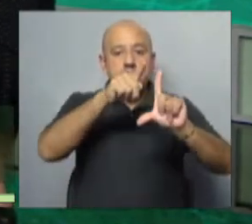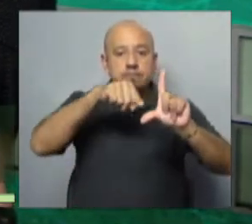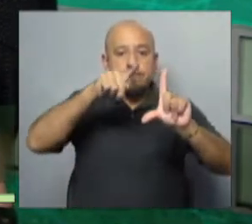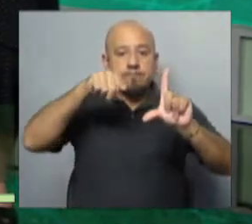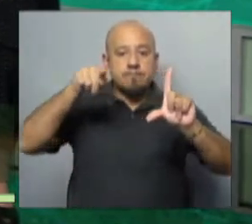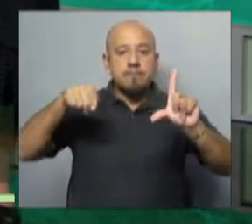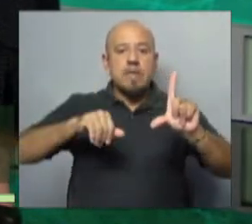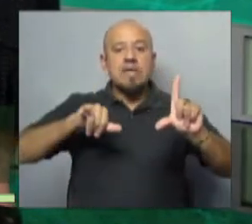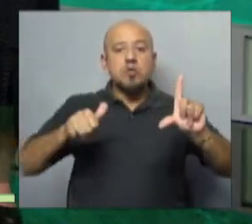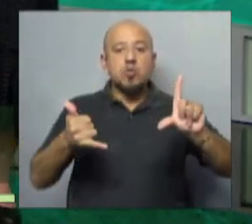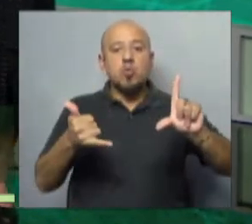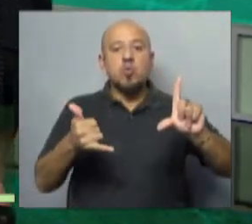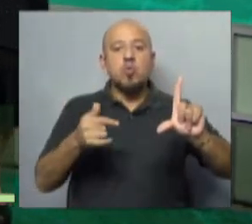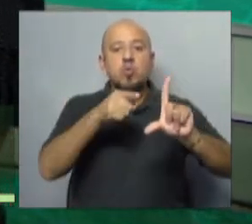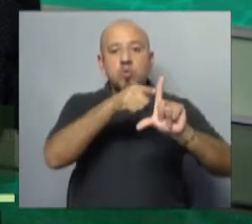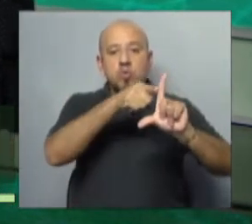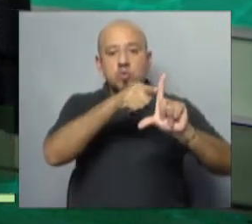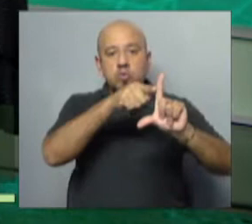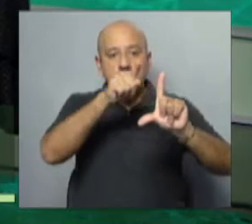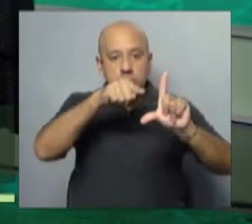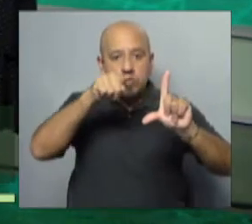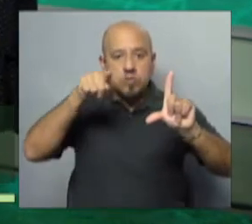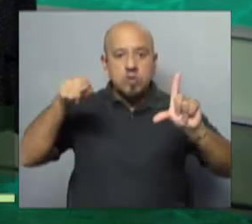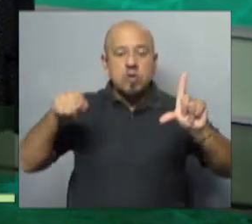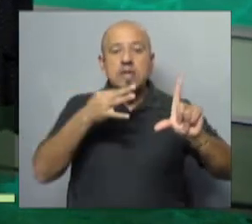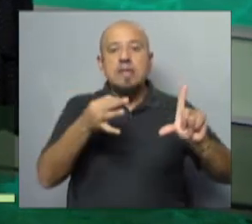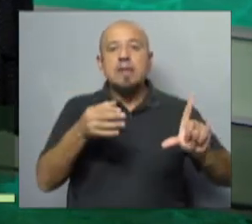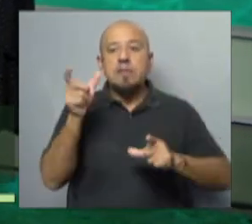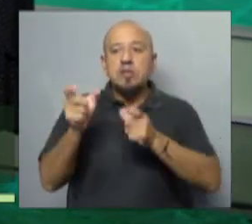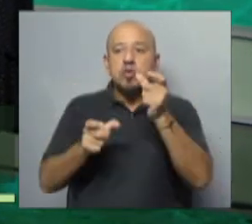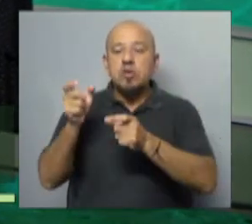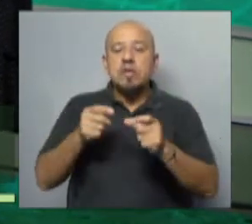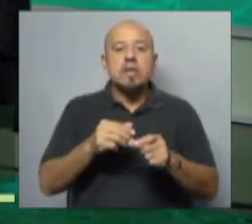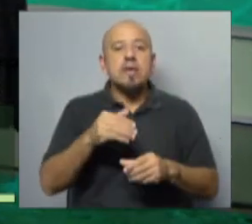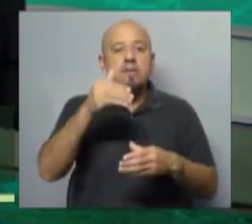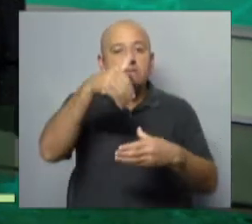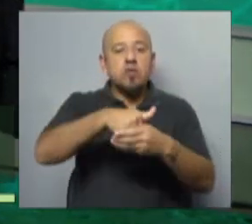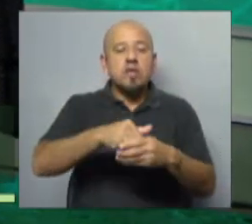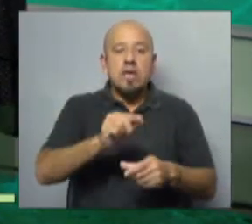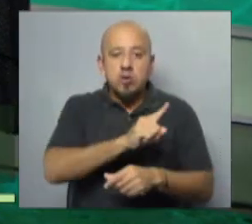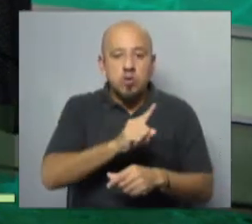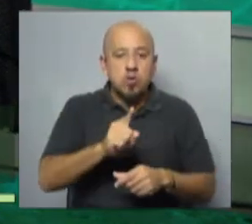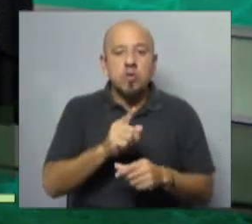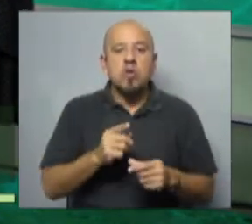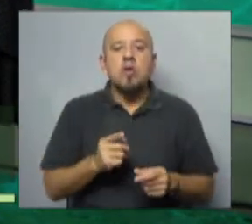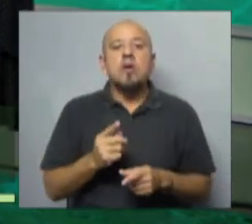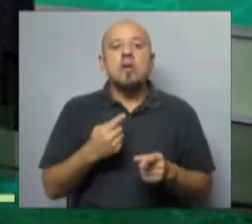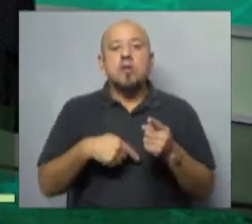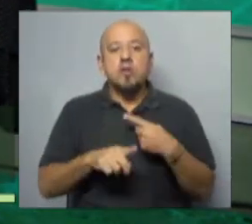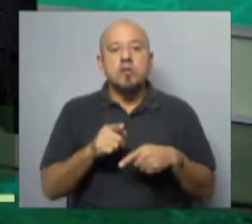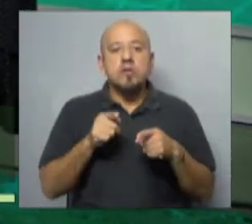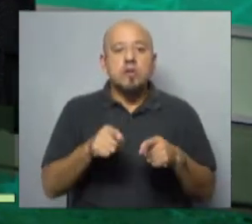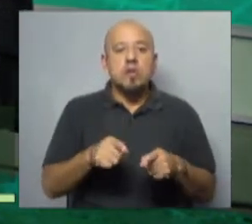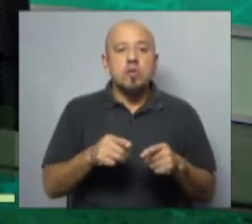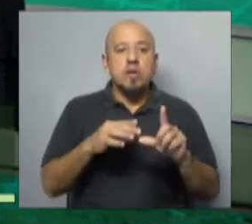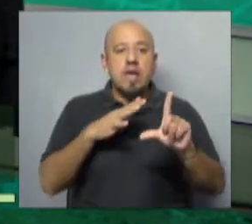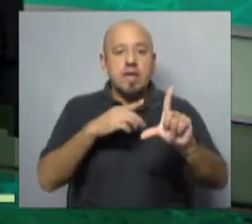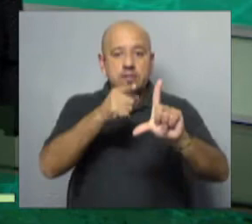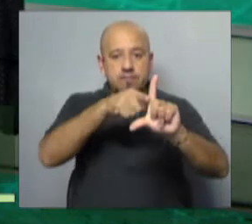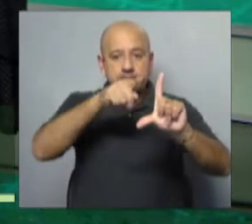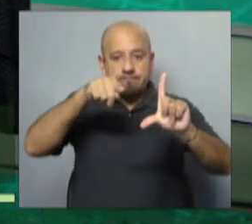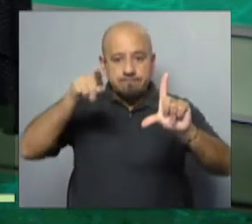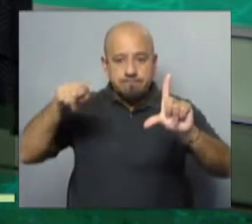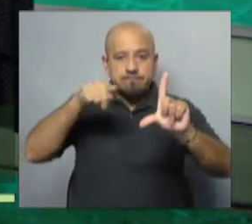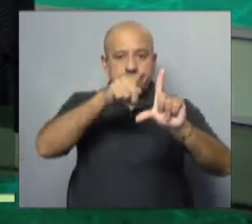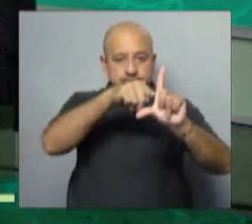las percepciones de las personas que decían que iban a apoyar el no y lo que vemos entonces en esta película que nos